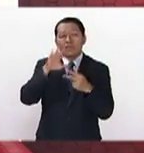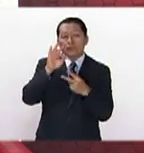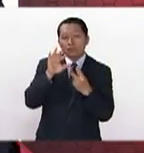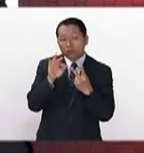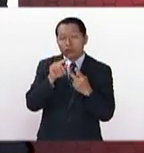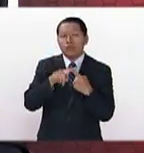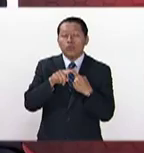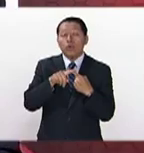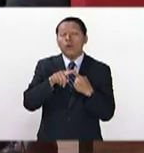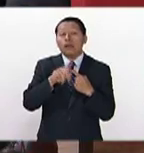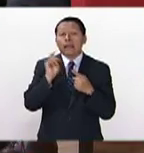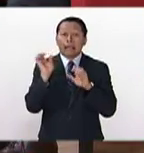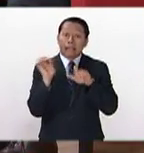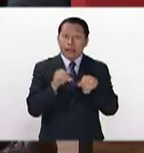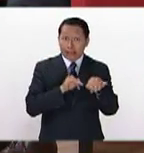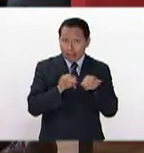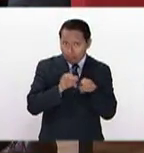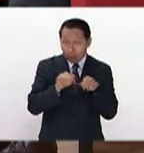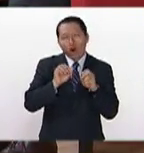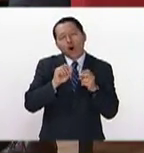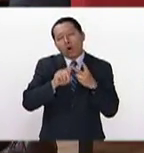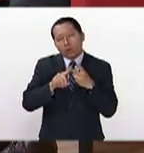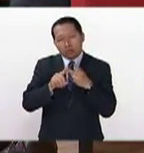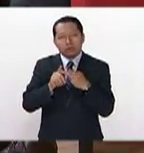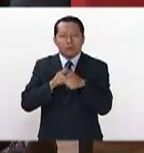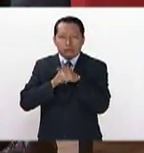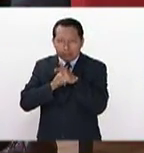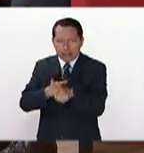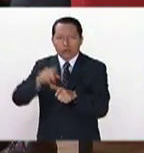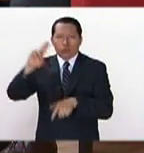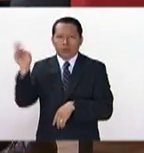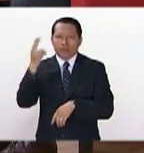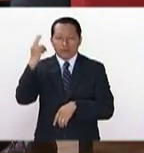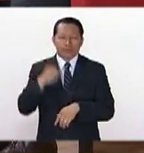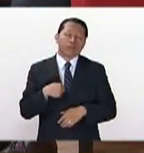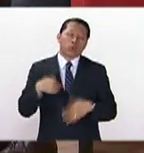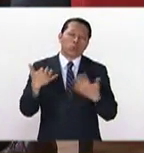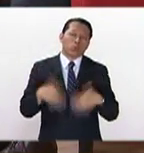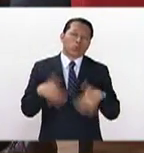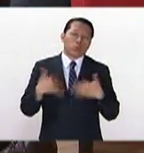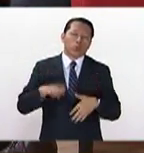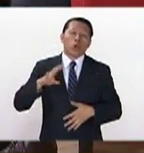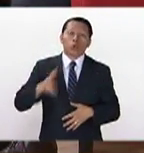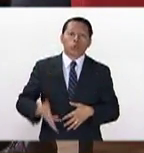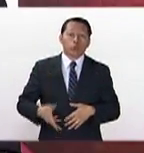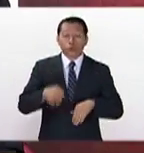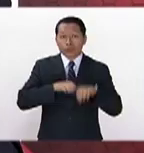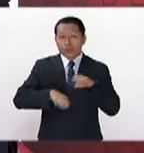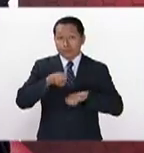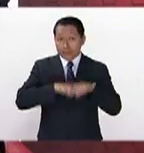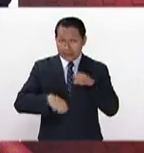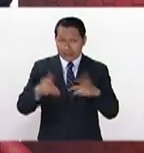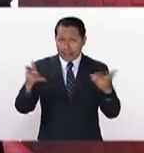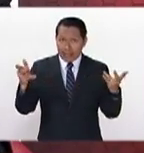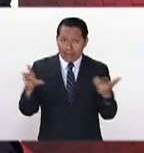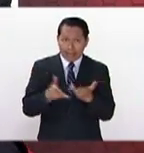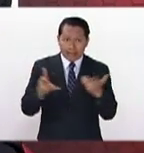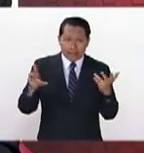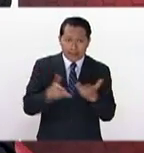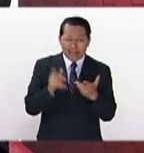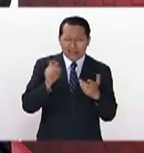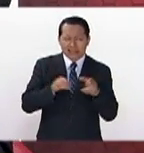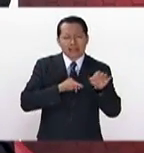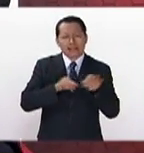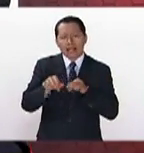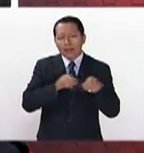trabajo o a transcurrir a la educación superior. Estamos muy orgullosos además del modelo emprendedor, trabajado